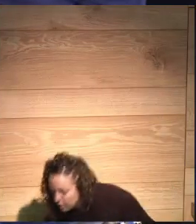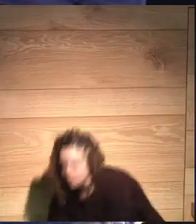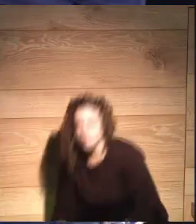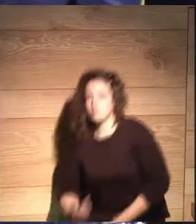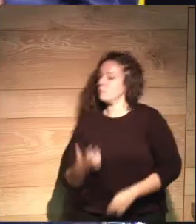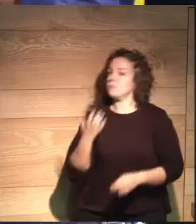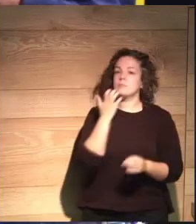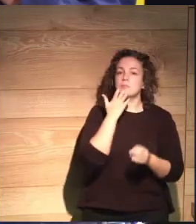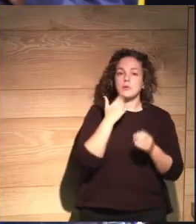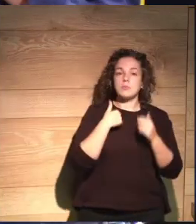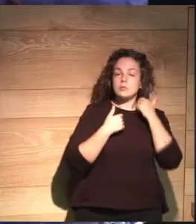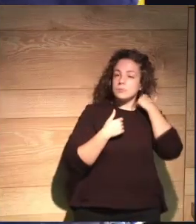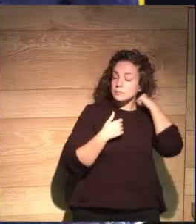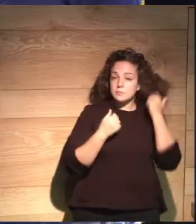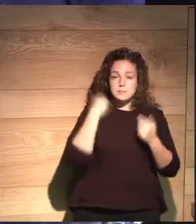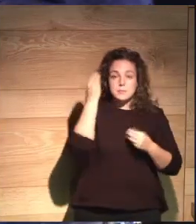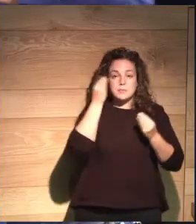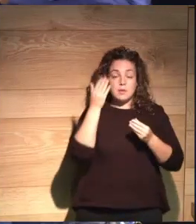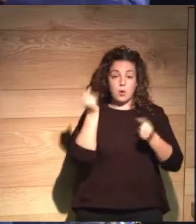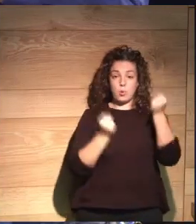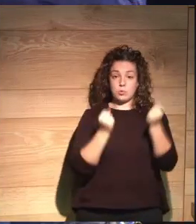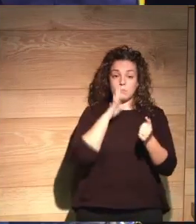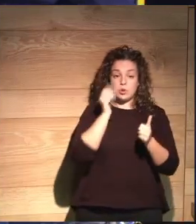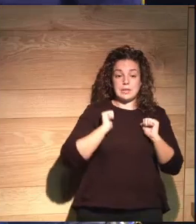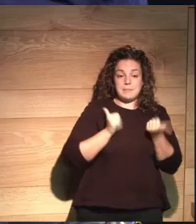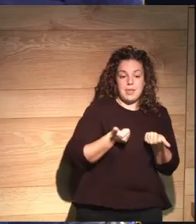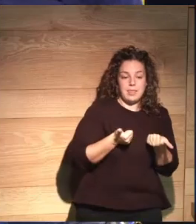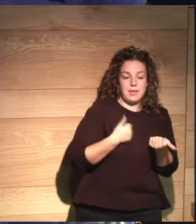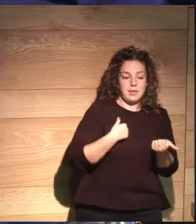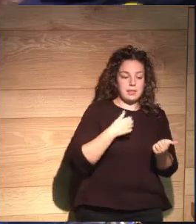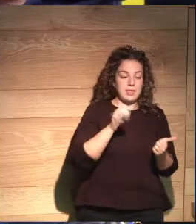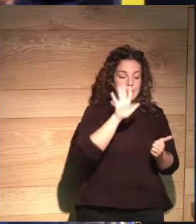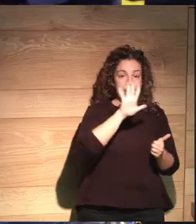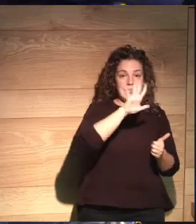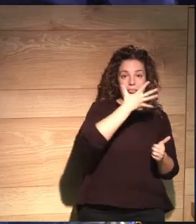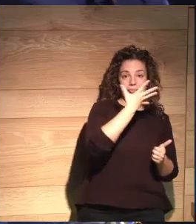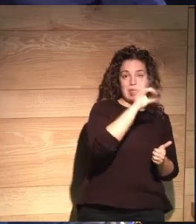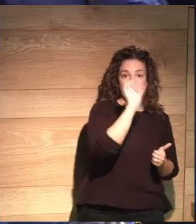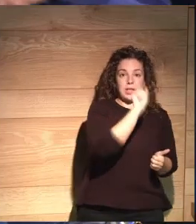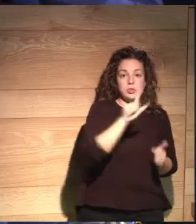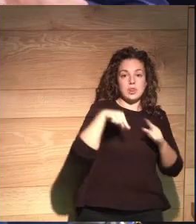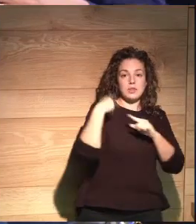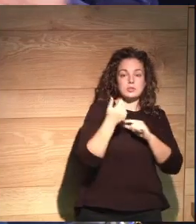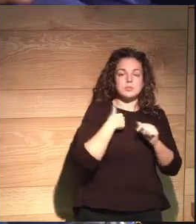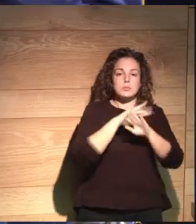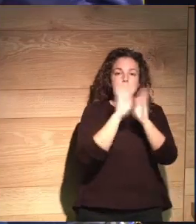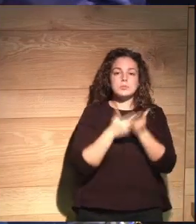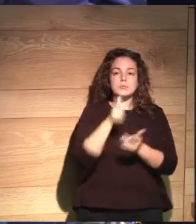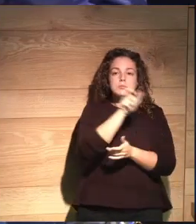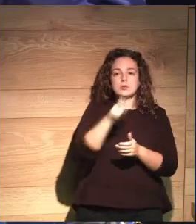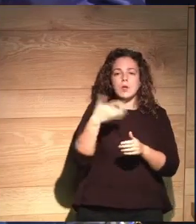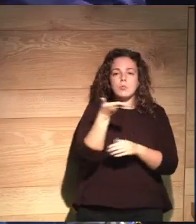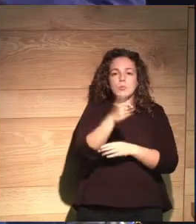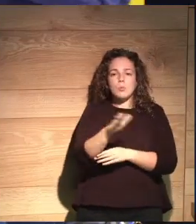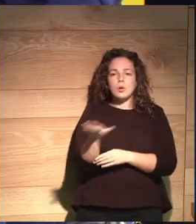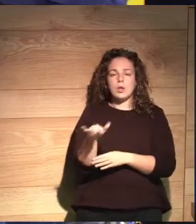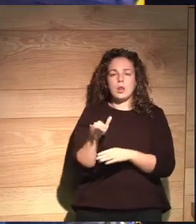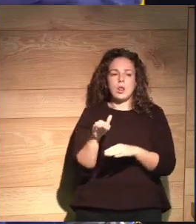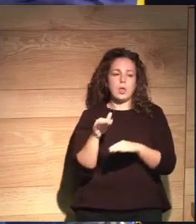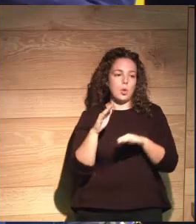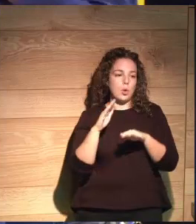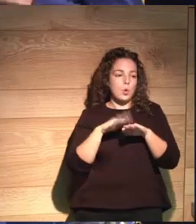coche el coach empieza y después como 50 años después la gente se muere por toda